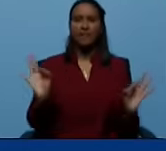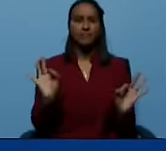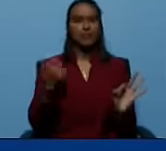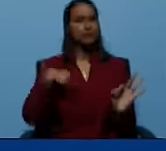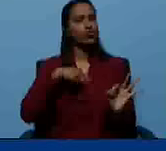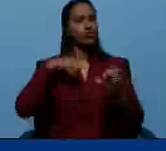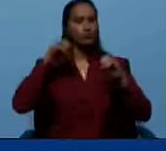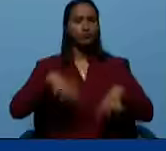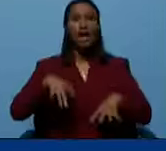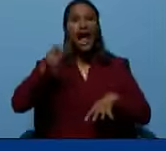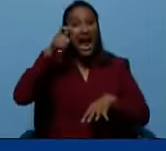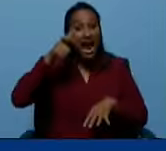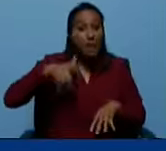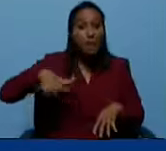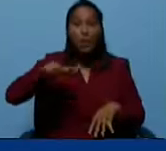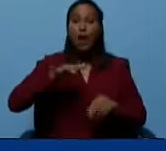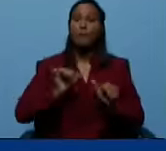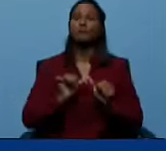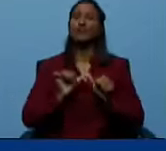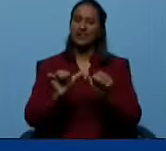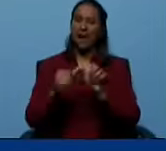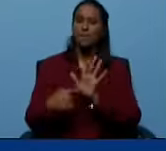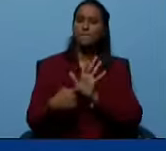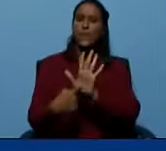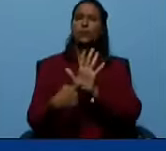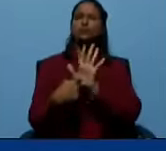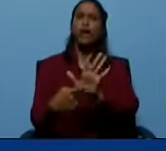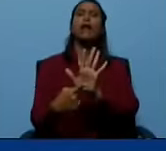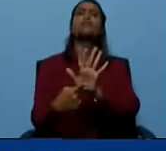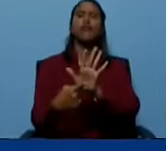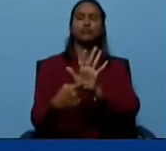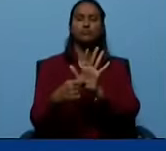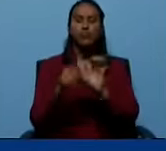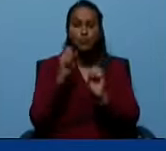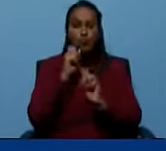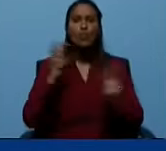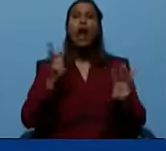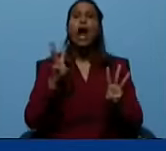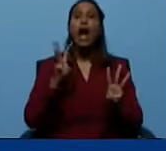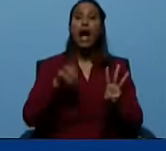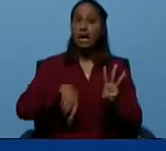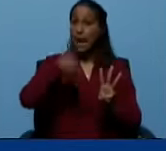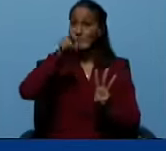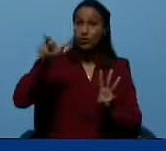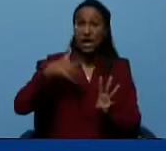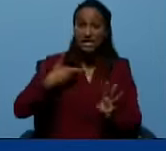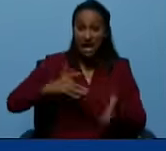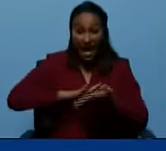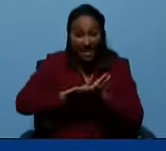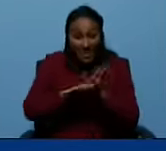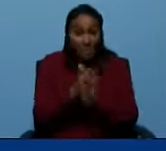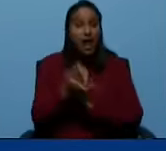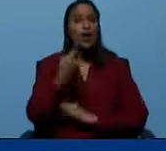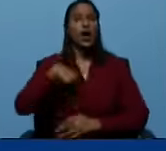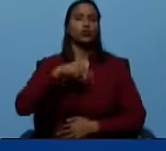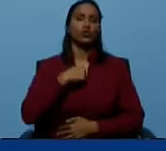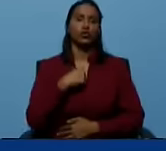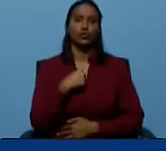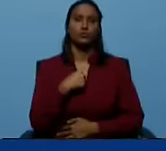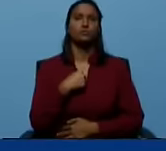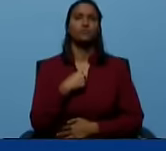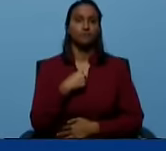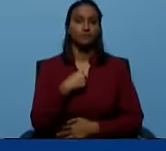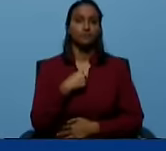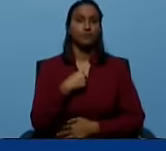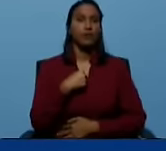pueblo le seguirá dando lecciones asombrosas a quienes pretendan exterminarnos de la faz de la tierra. Ya lo hicieron con